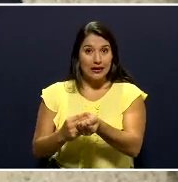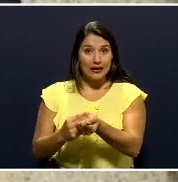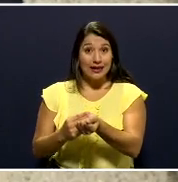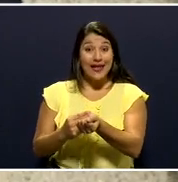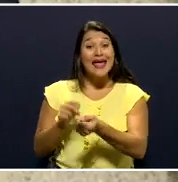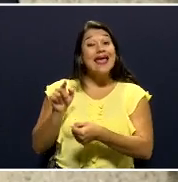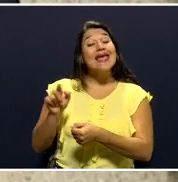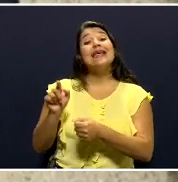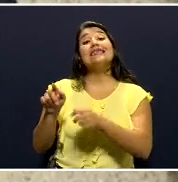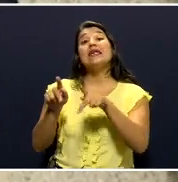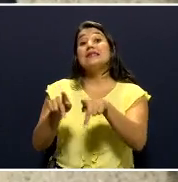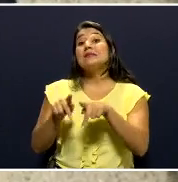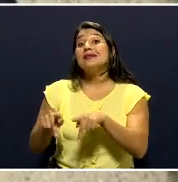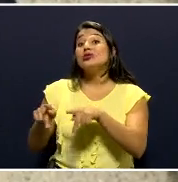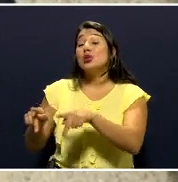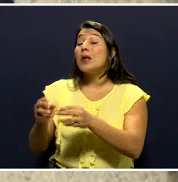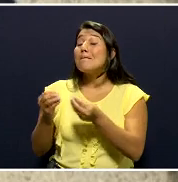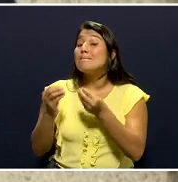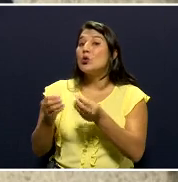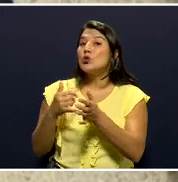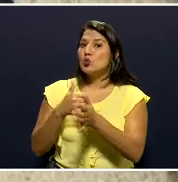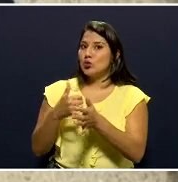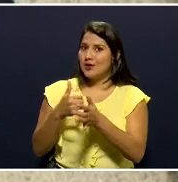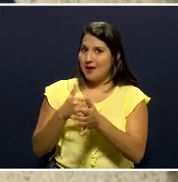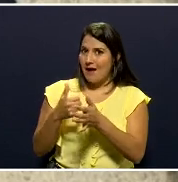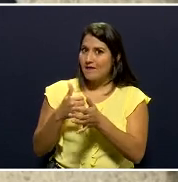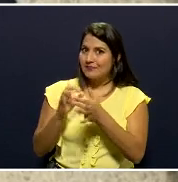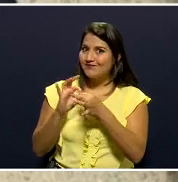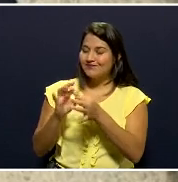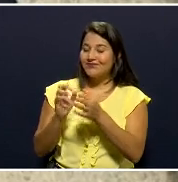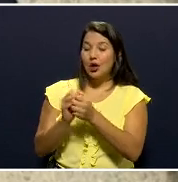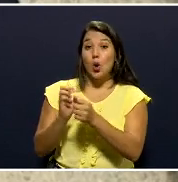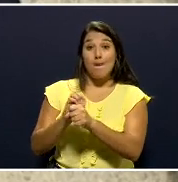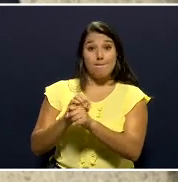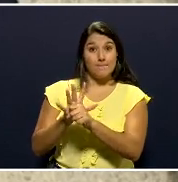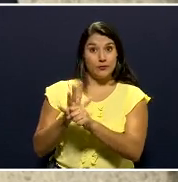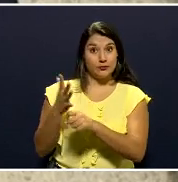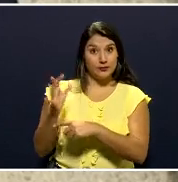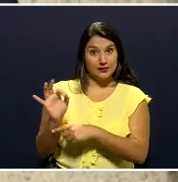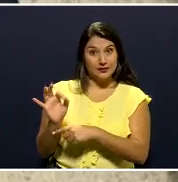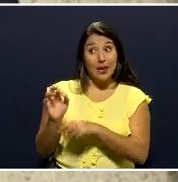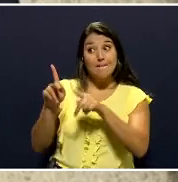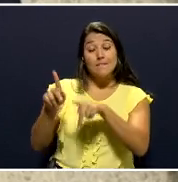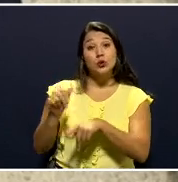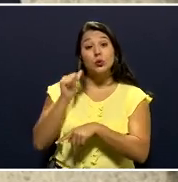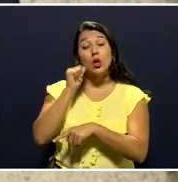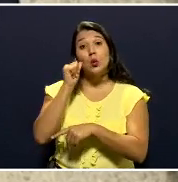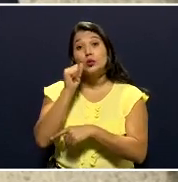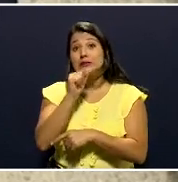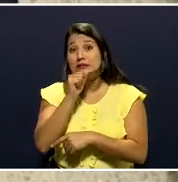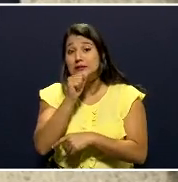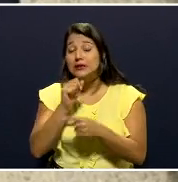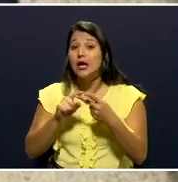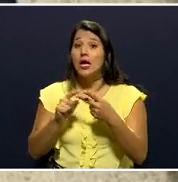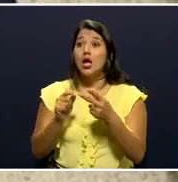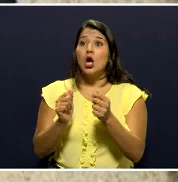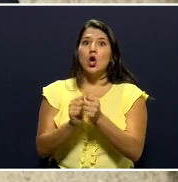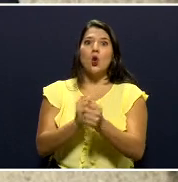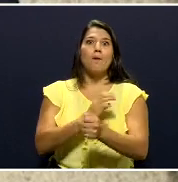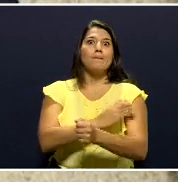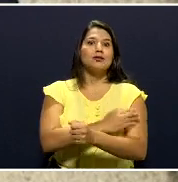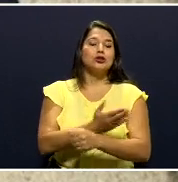son altamente vulnerables al virus. Son adultos mayores con comorbilidades,